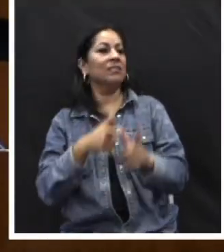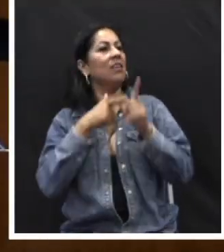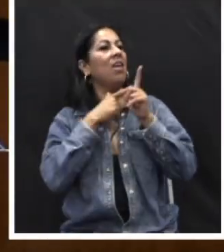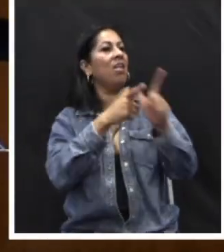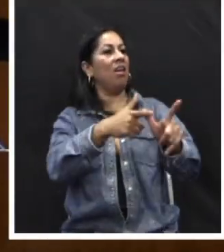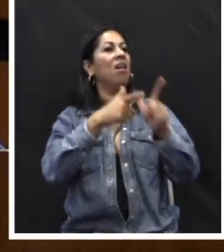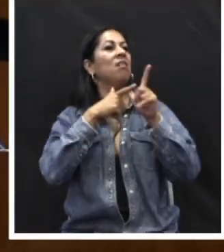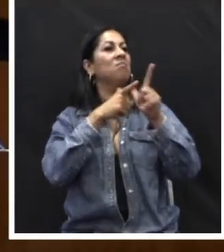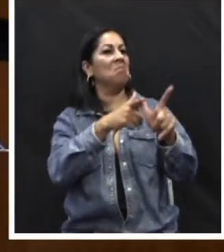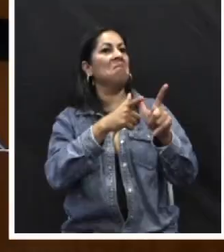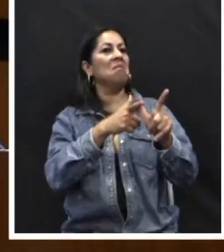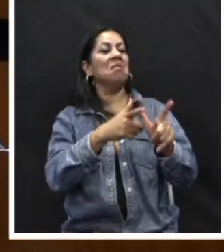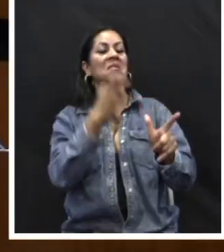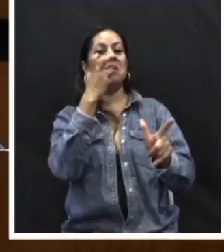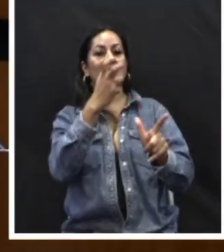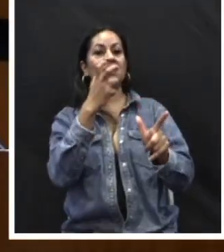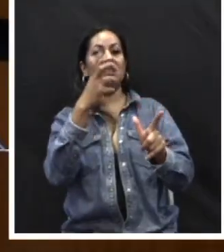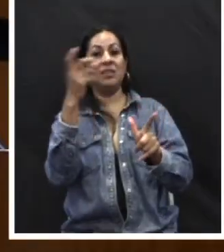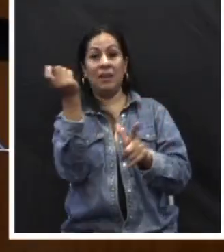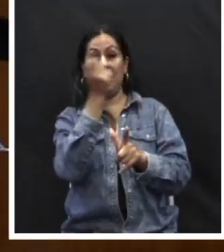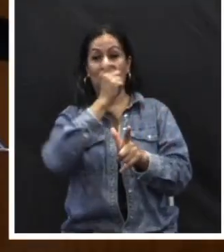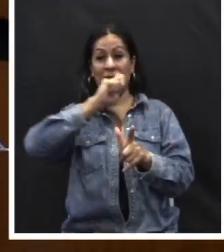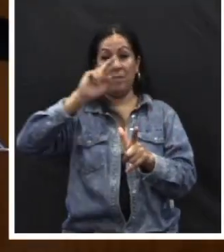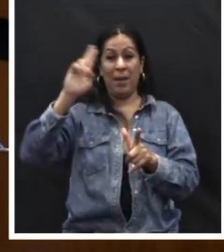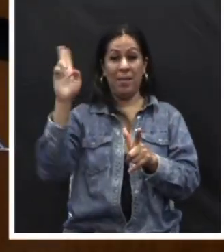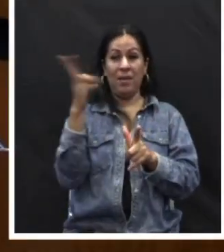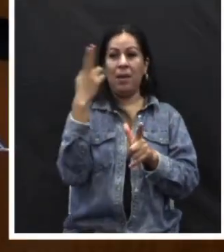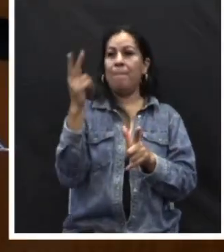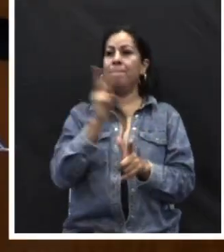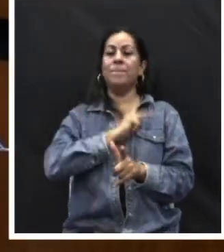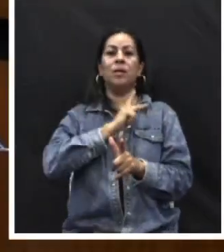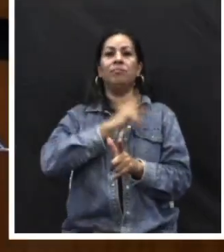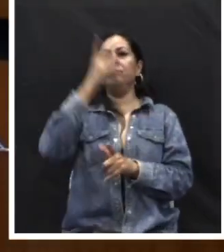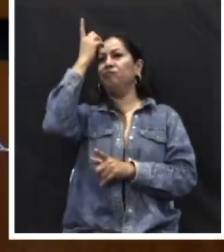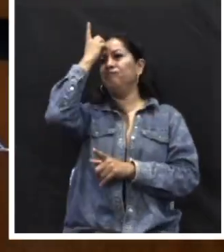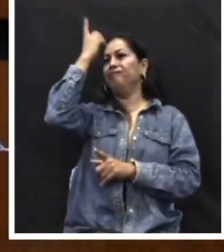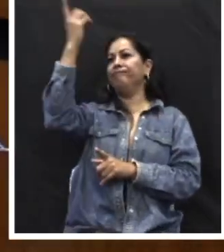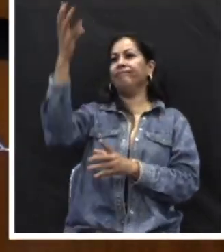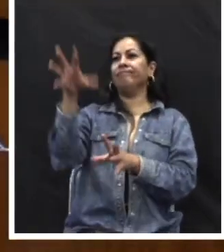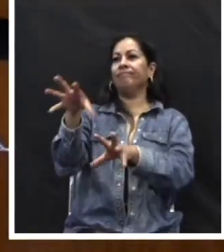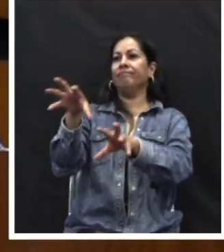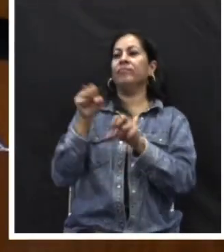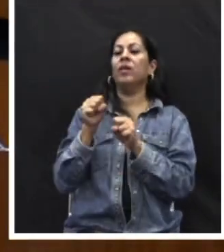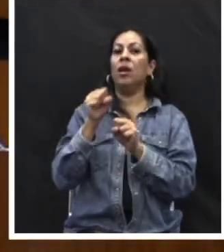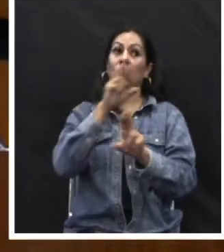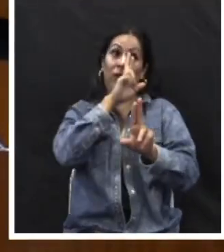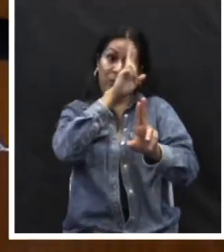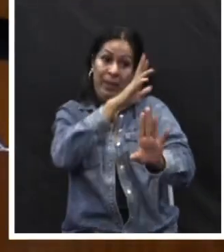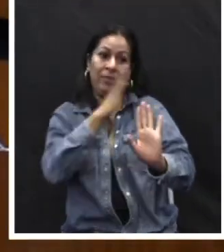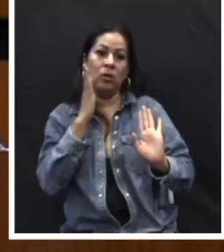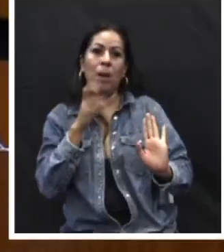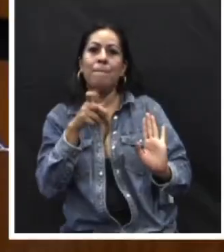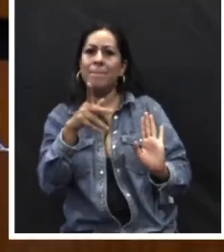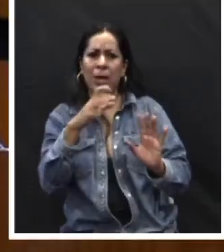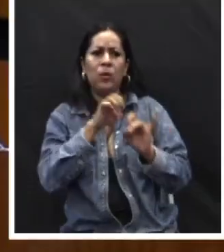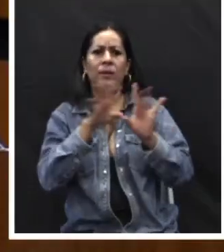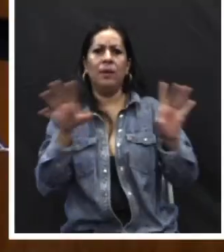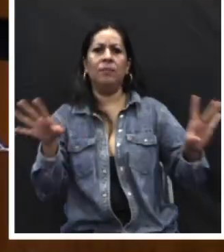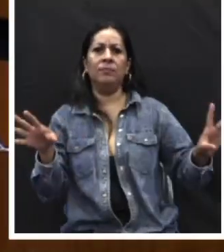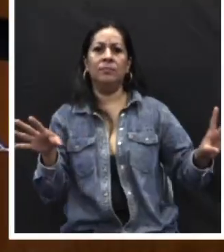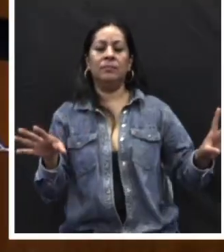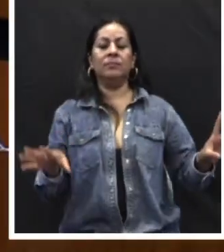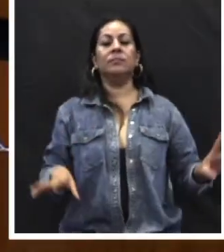quien ha hecho de nuestra máxima casa de estudios su propiedad personal. Lo digo con respeto, pero con toda